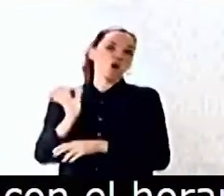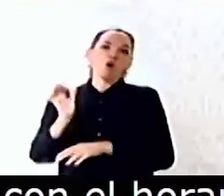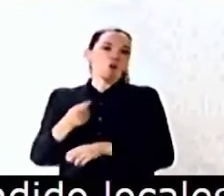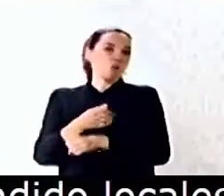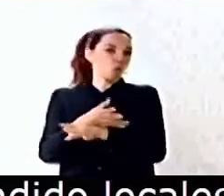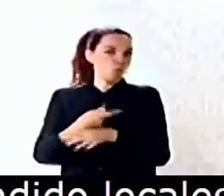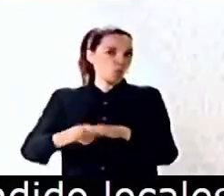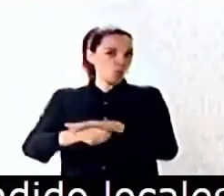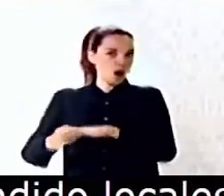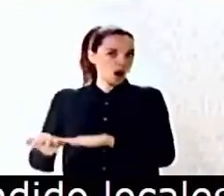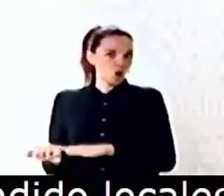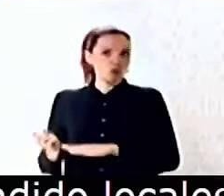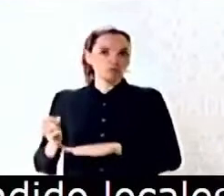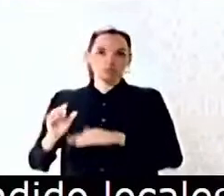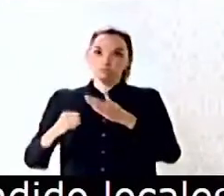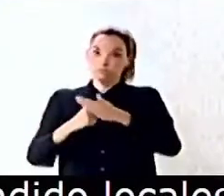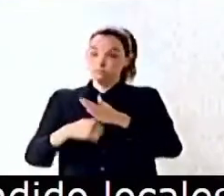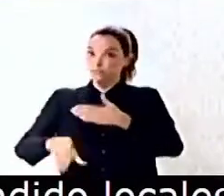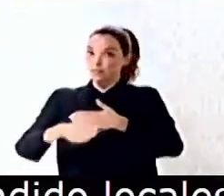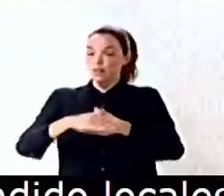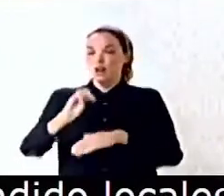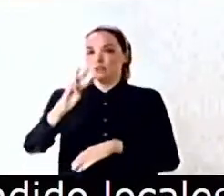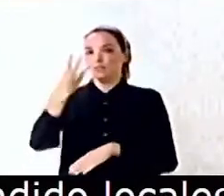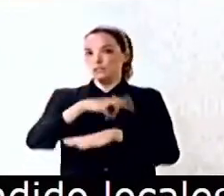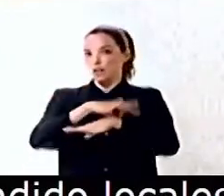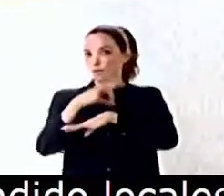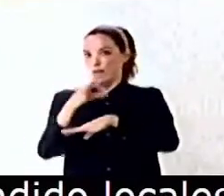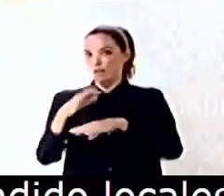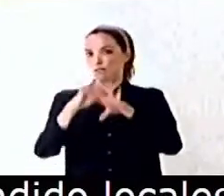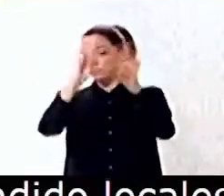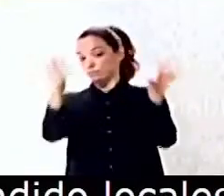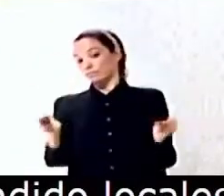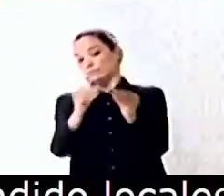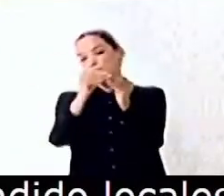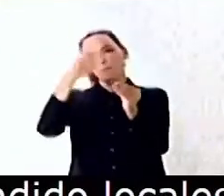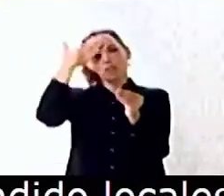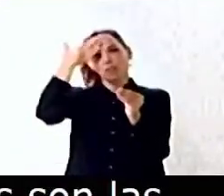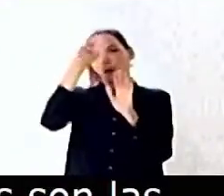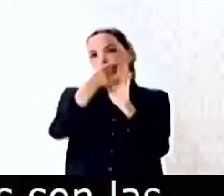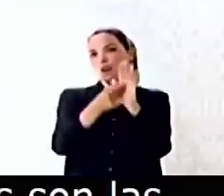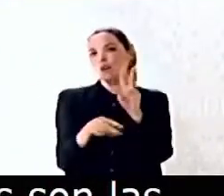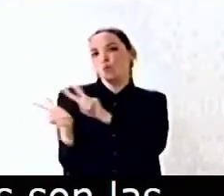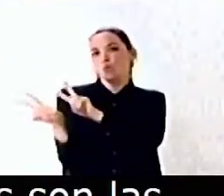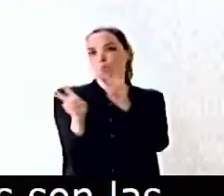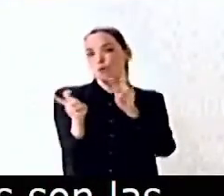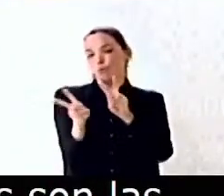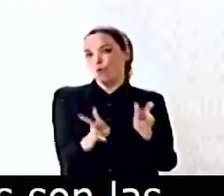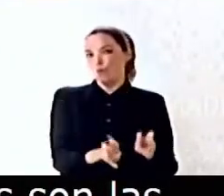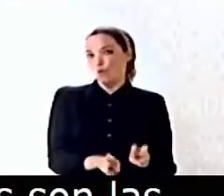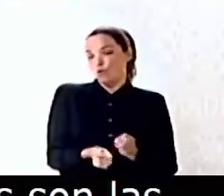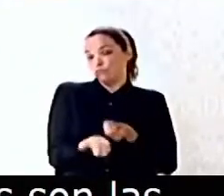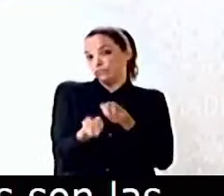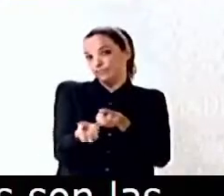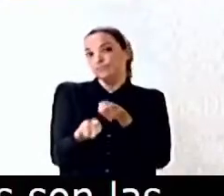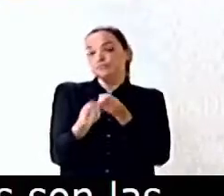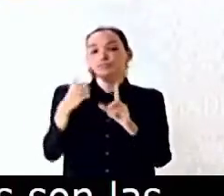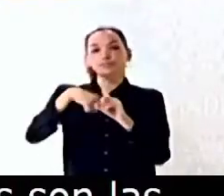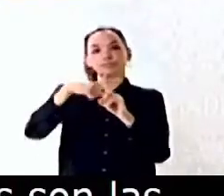¿De acuerdo? Básicamente esas son las principales novedades que tiene el